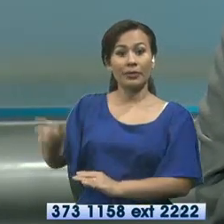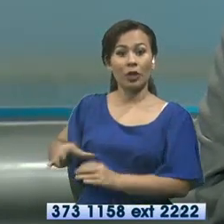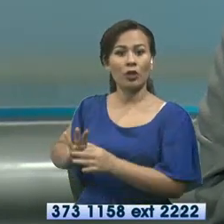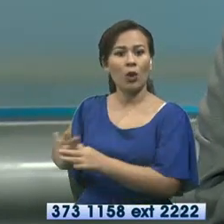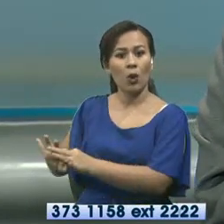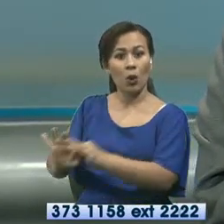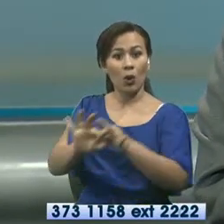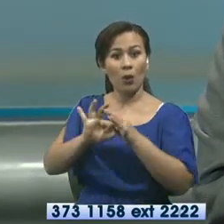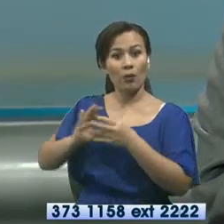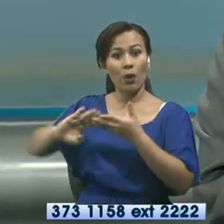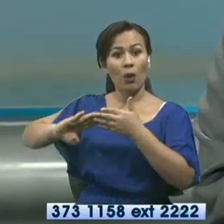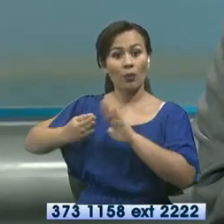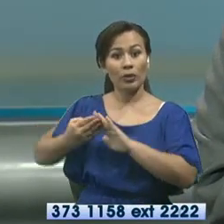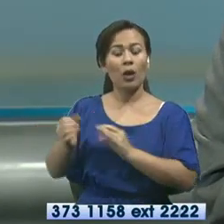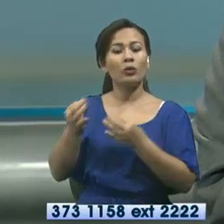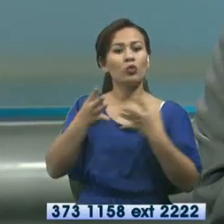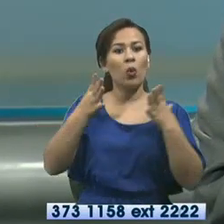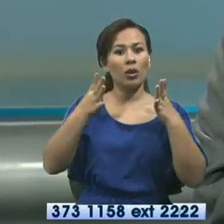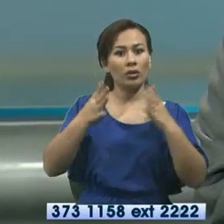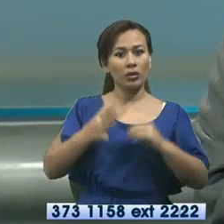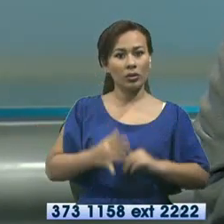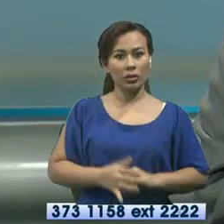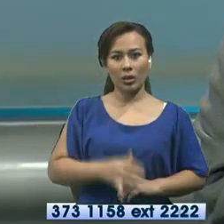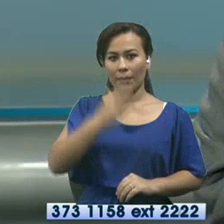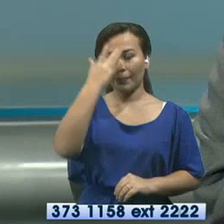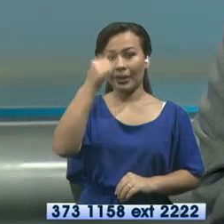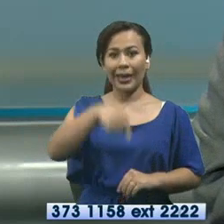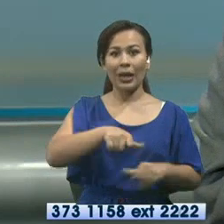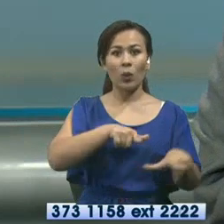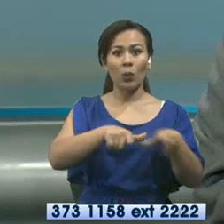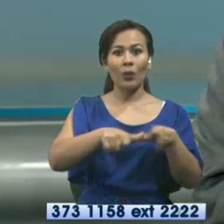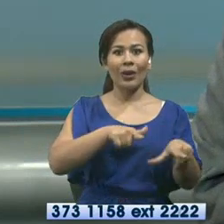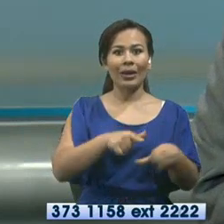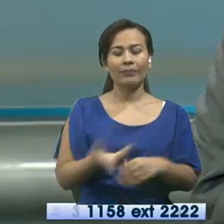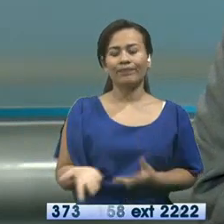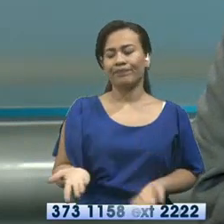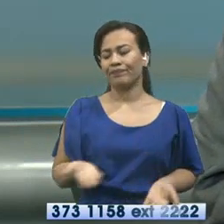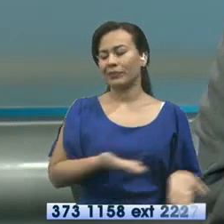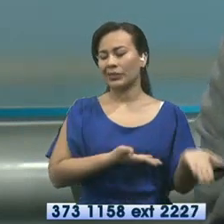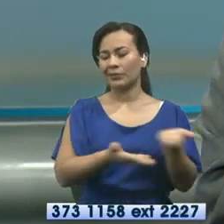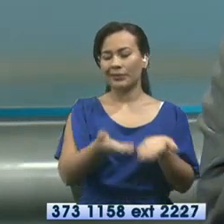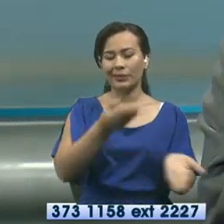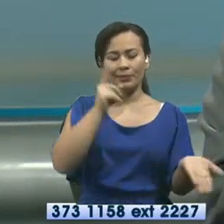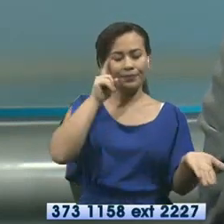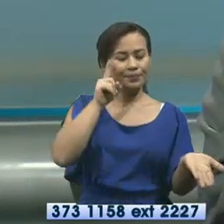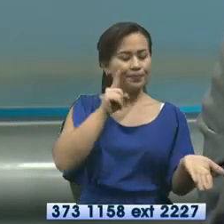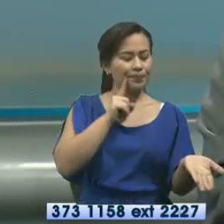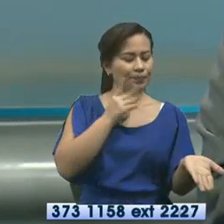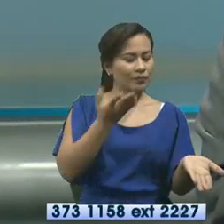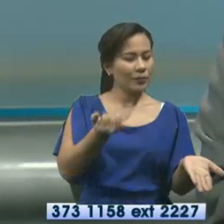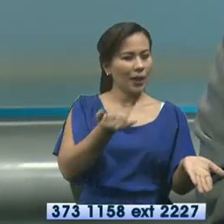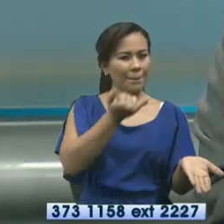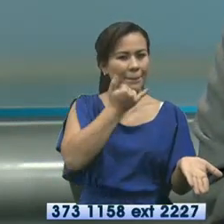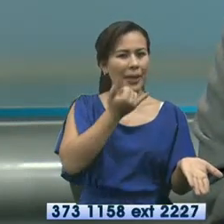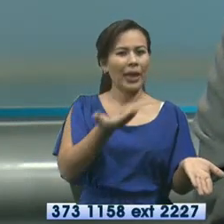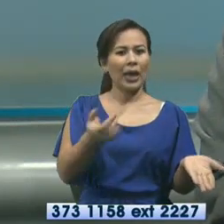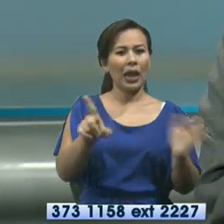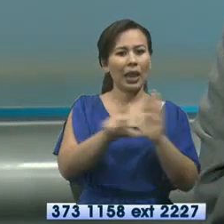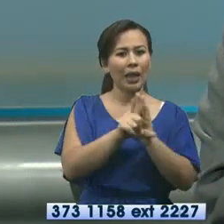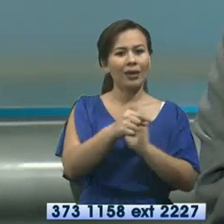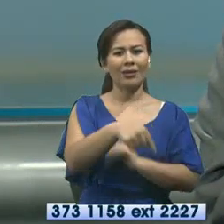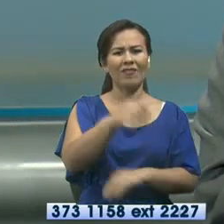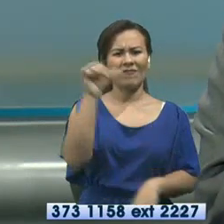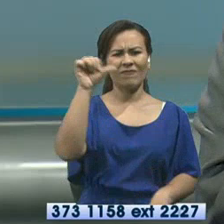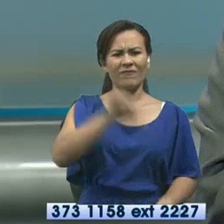la comunidad. En estos inmuebles se brindaban servicios sexuales, lógicamente que al margen de la ley, y bajo la